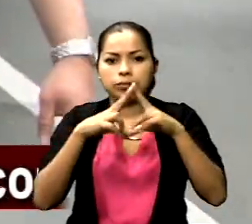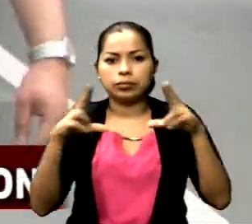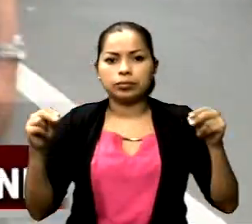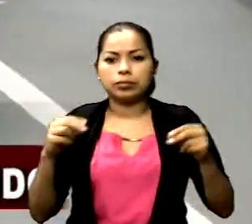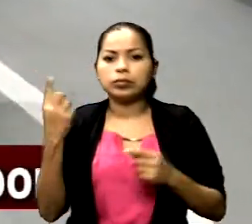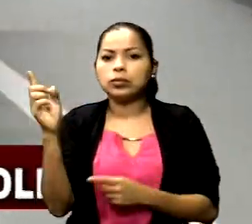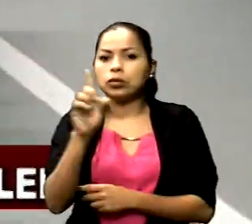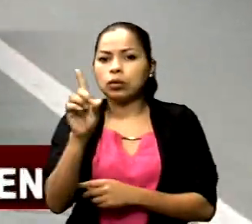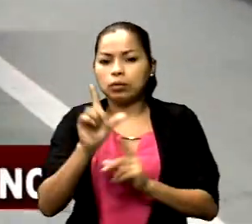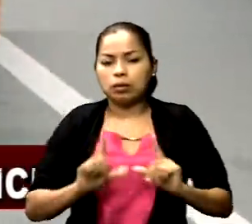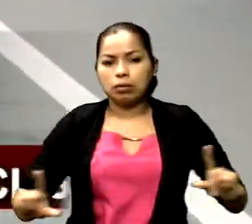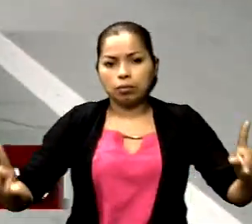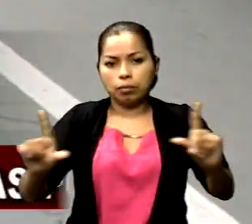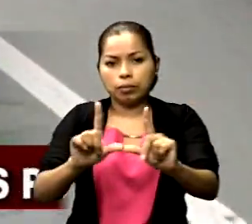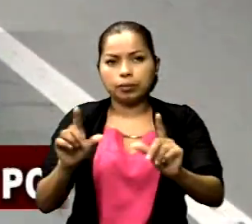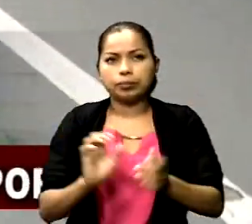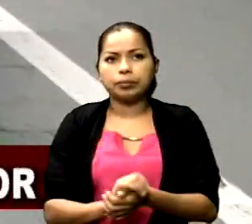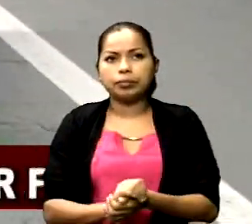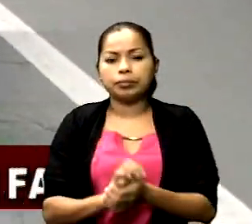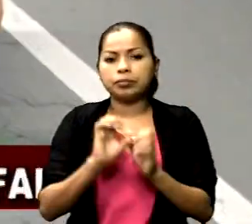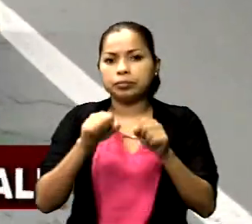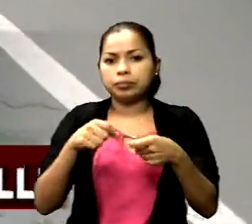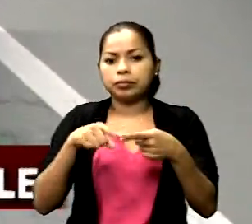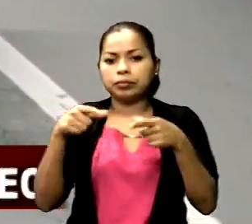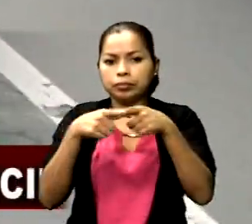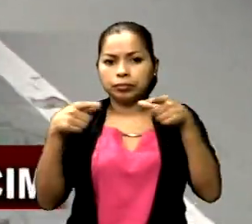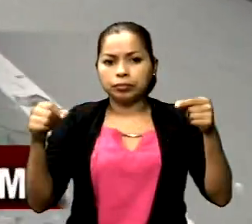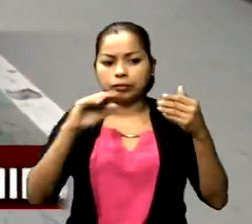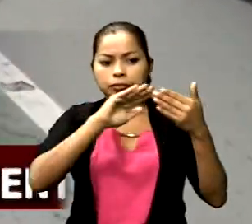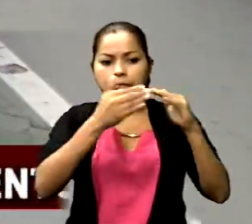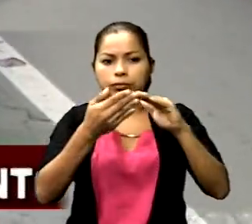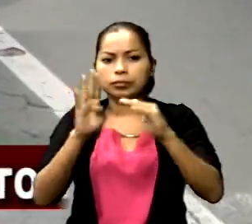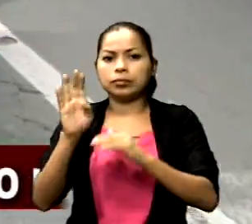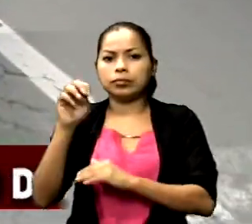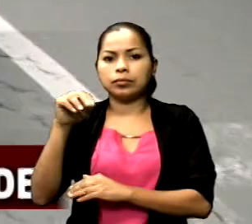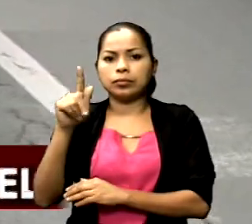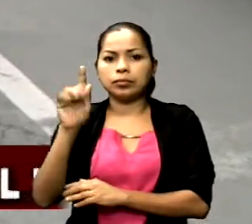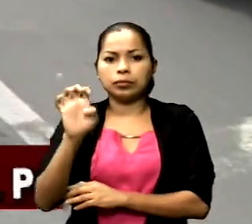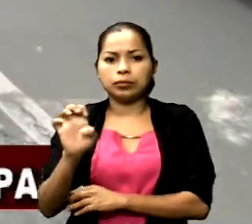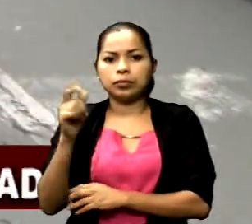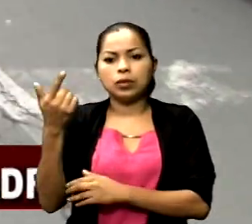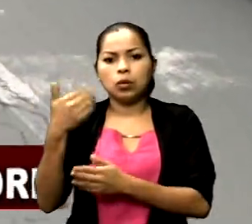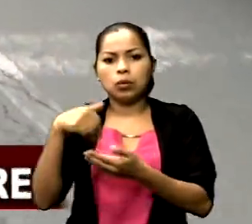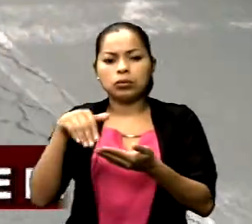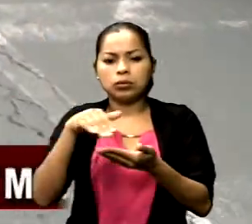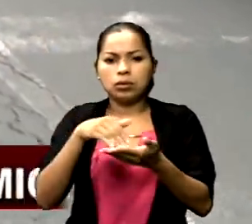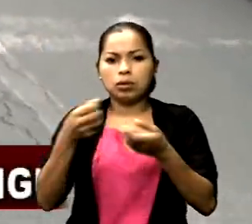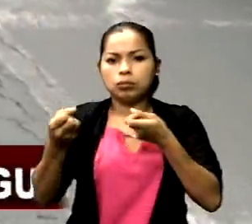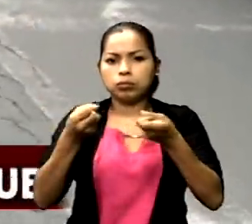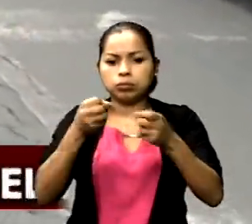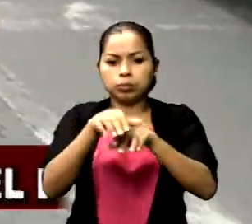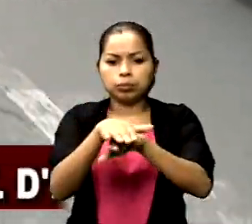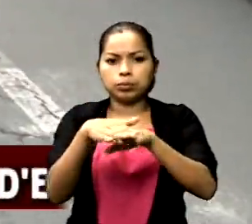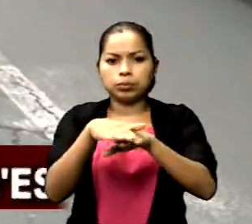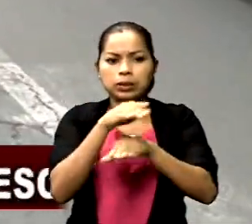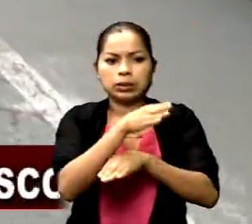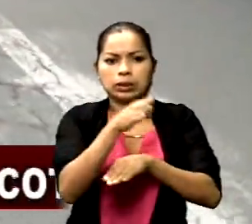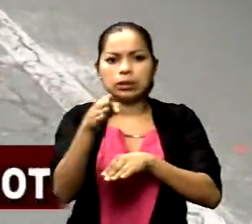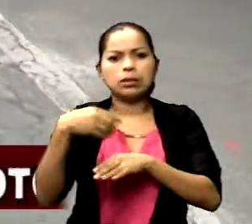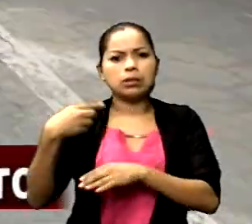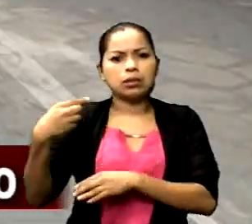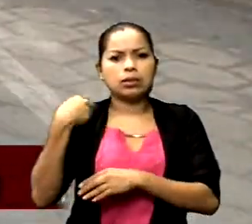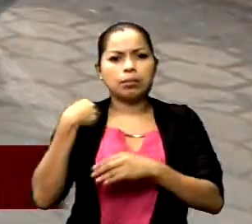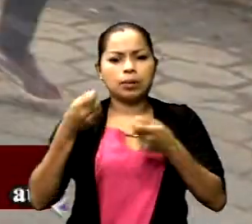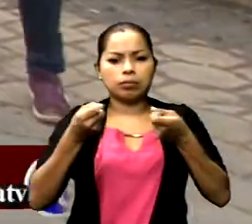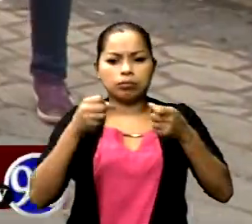¿En qué parte del país? Bueno, pueden donar en Managua, en Reparto Belmonte, o en las unidades móviles que tenemos, por todos los días tenemos